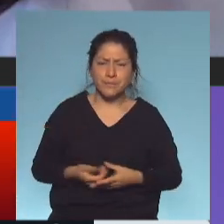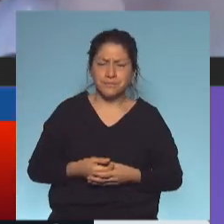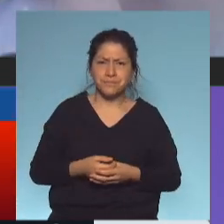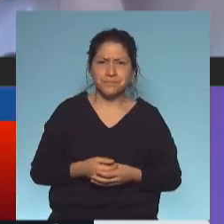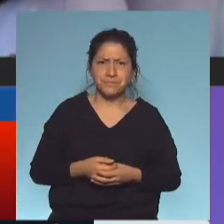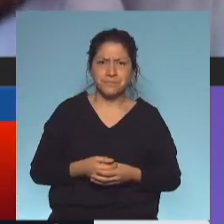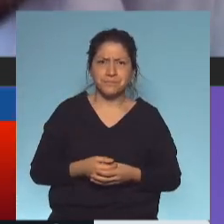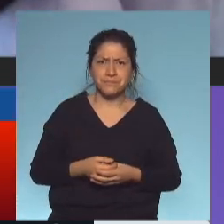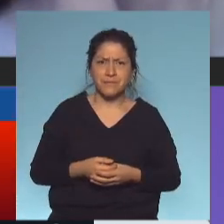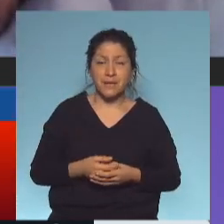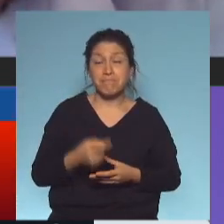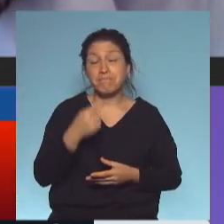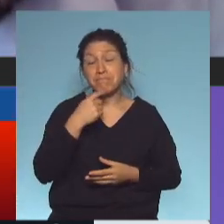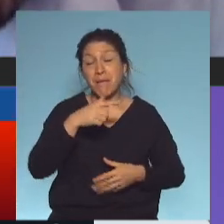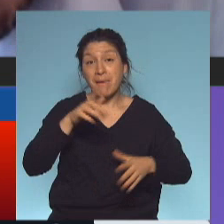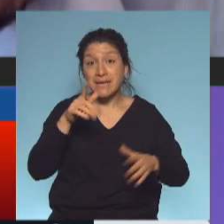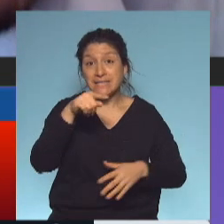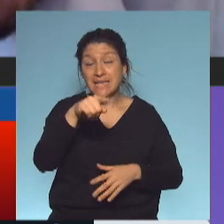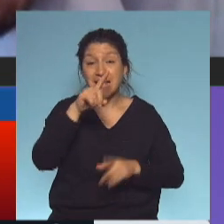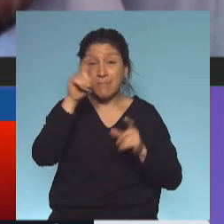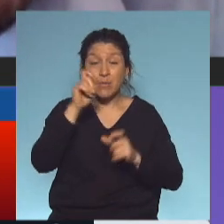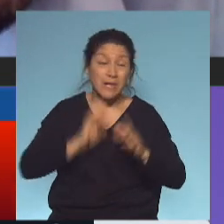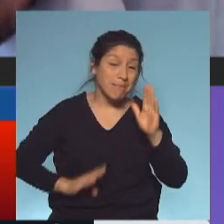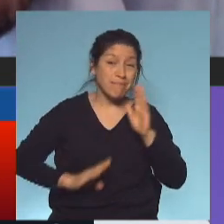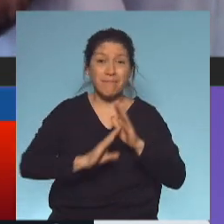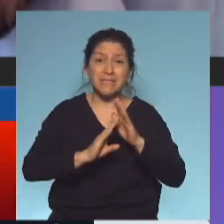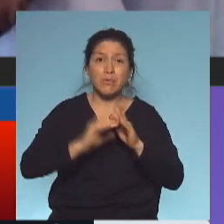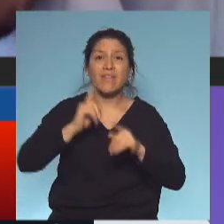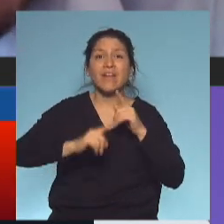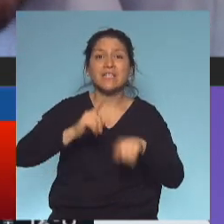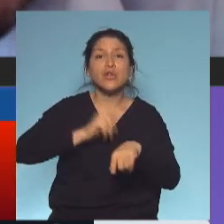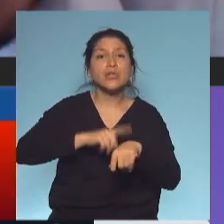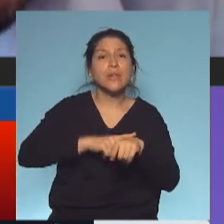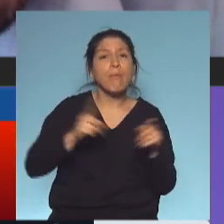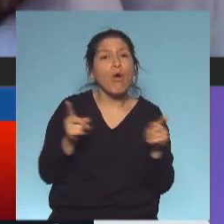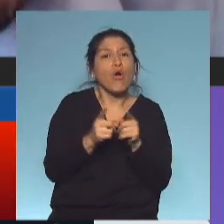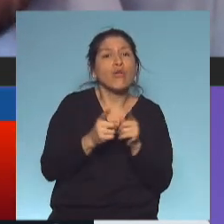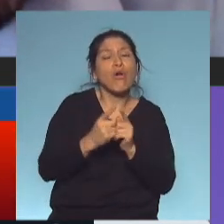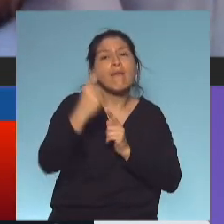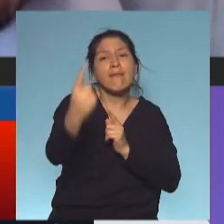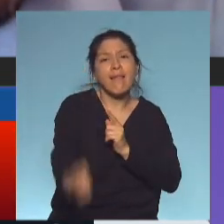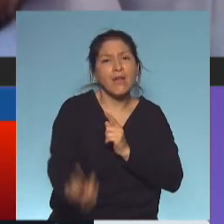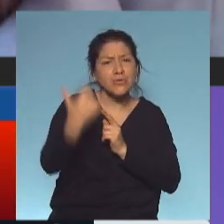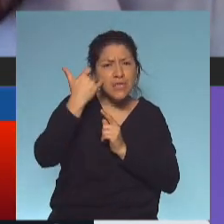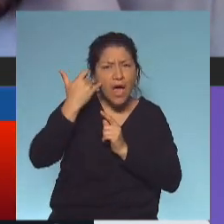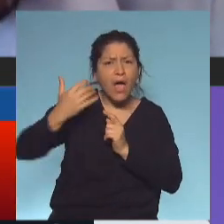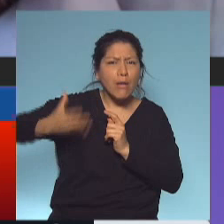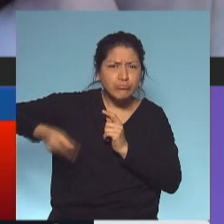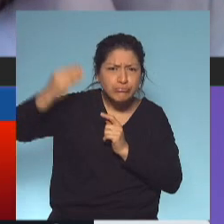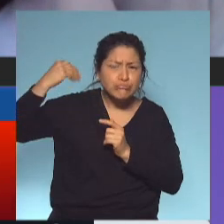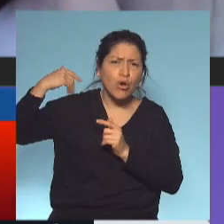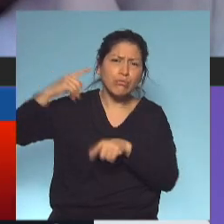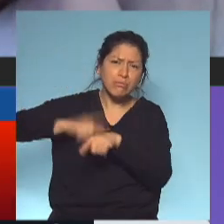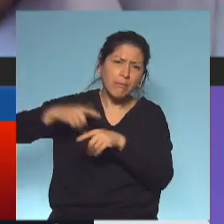Ese creo que es la pregunta más importante a mediano y a largo plazo, porque hacía décadas que no veíamos esa situación,